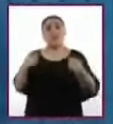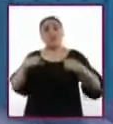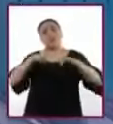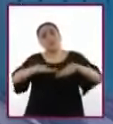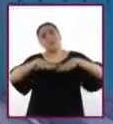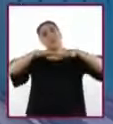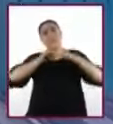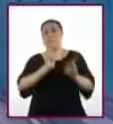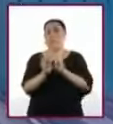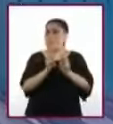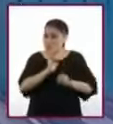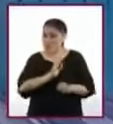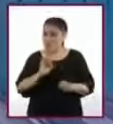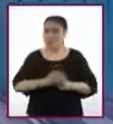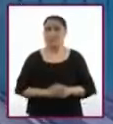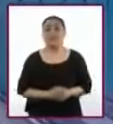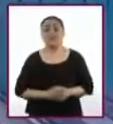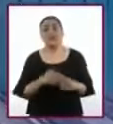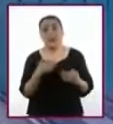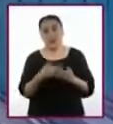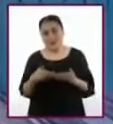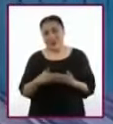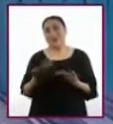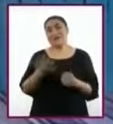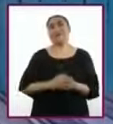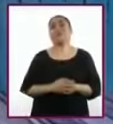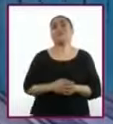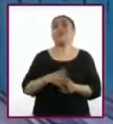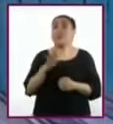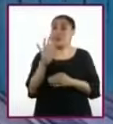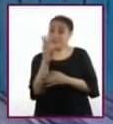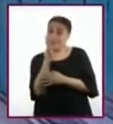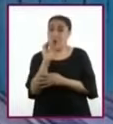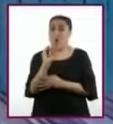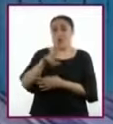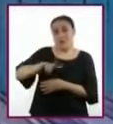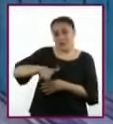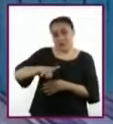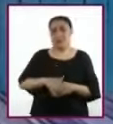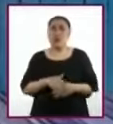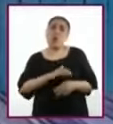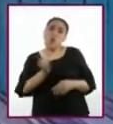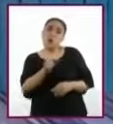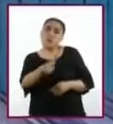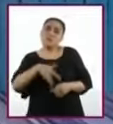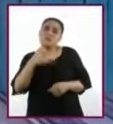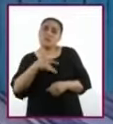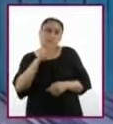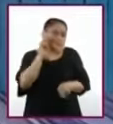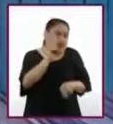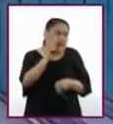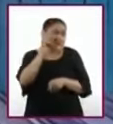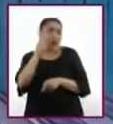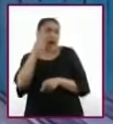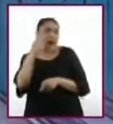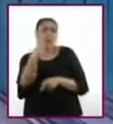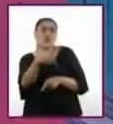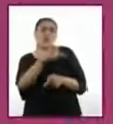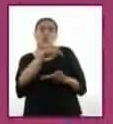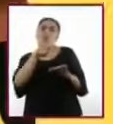bien. Además de los títeres o marionetas, ¿qué otros espectáculos itinerantes se presentan en tu